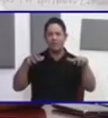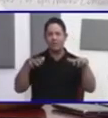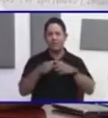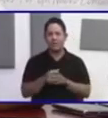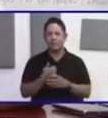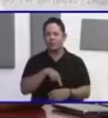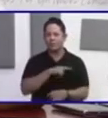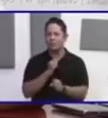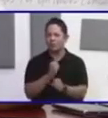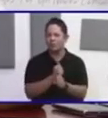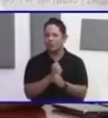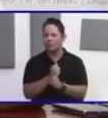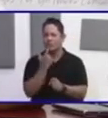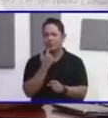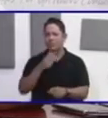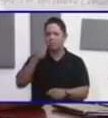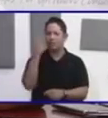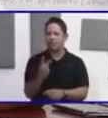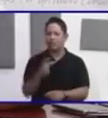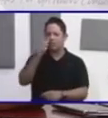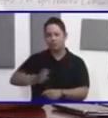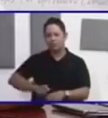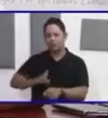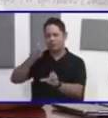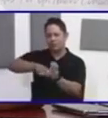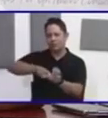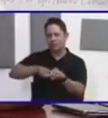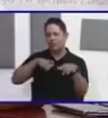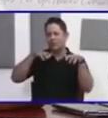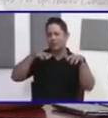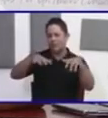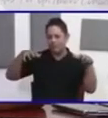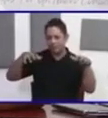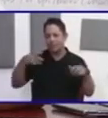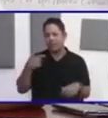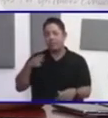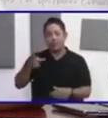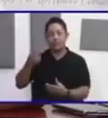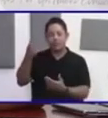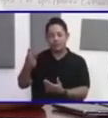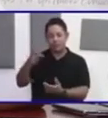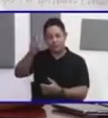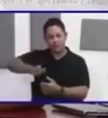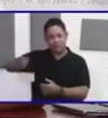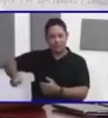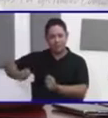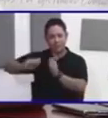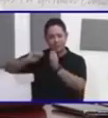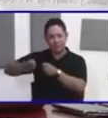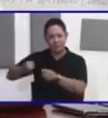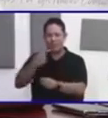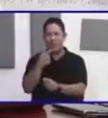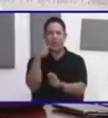tengo a dos de nuestros diputados que en su momento les daré la palabra para que hablemos del tema. Pero